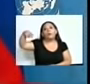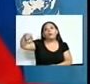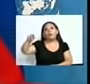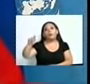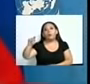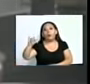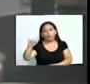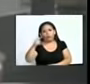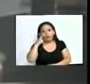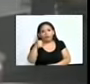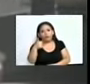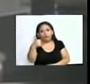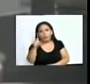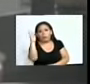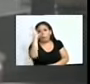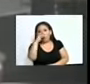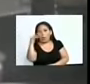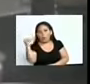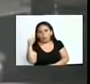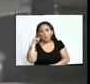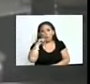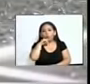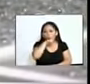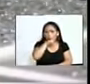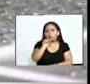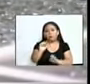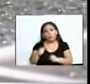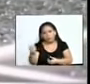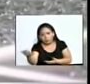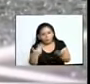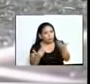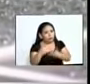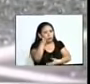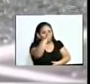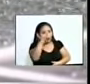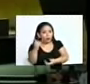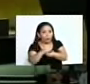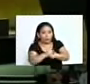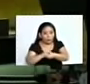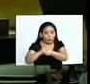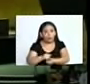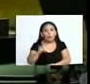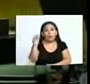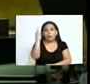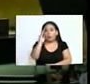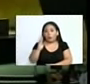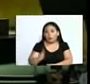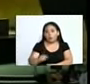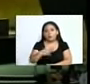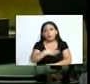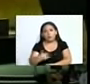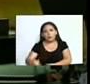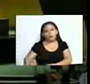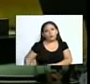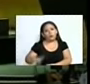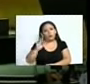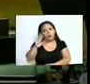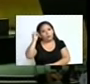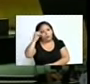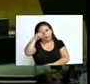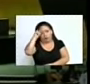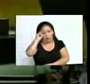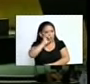rusa demostró ser fiable, segura y eficaz y abogó por la cooperación internacional. Mientras que de Brasil, Jair Bolsonaro defendió su gestión y acusó